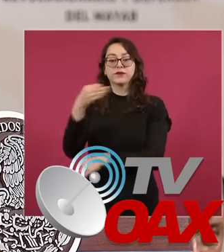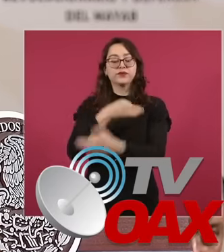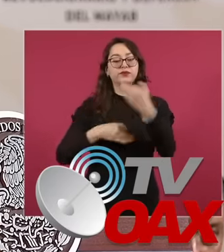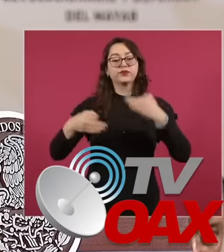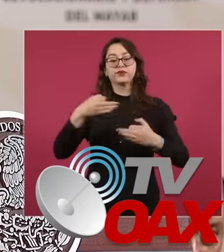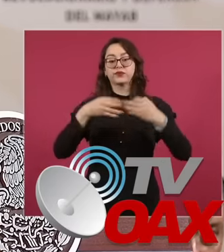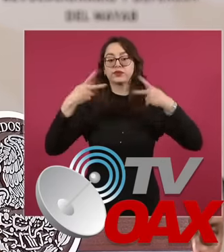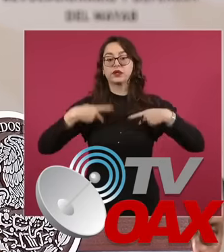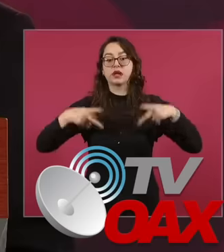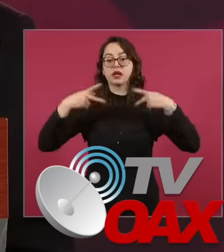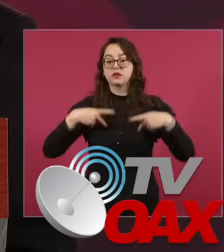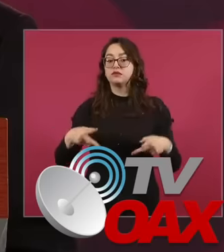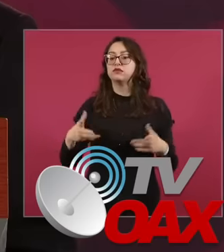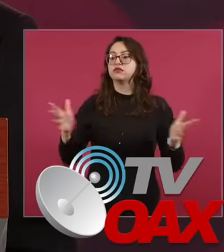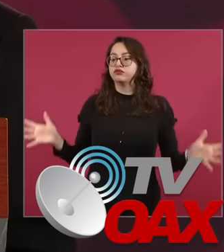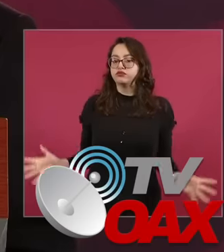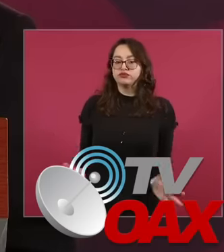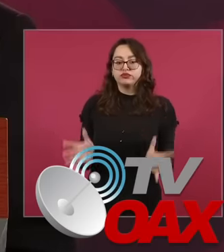se están